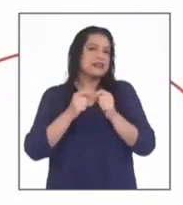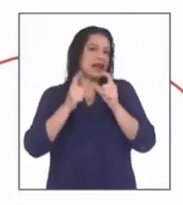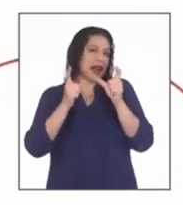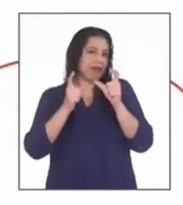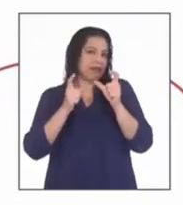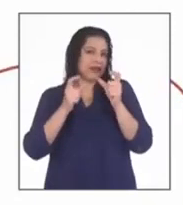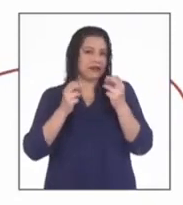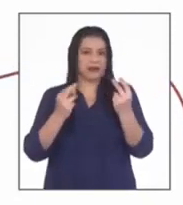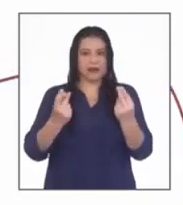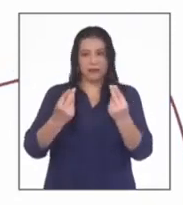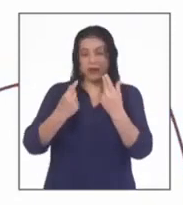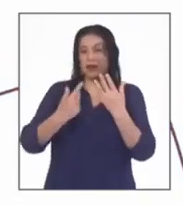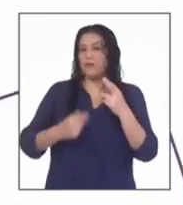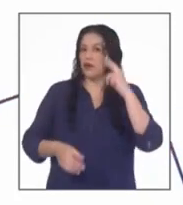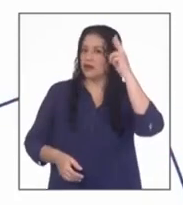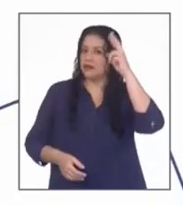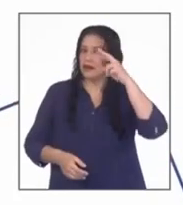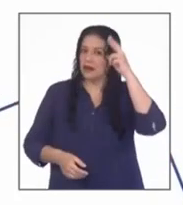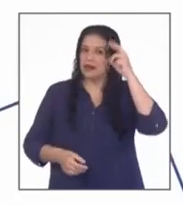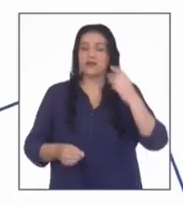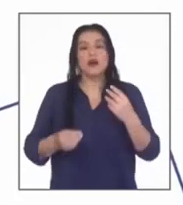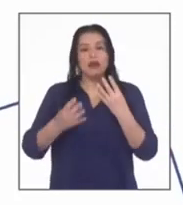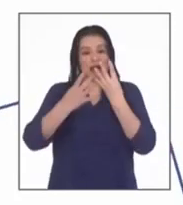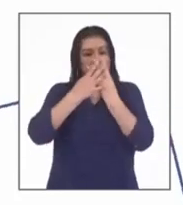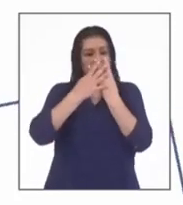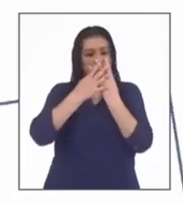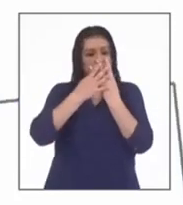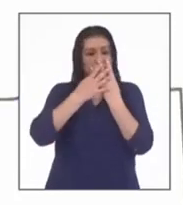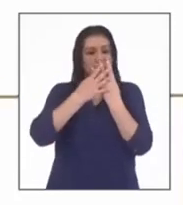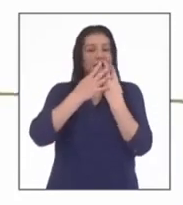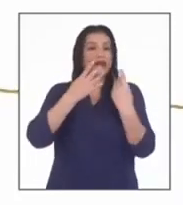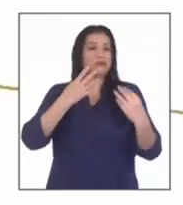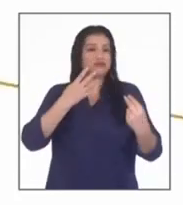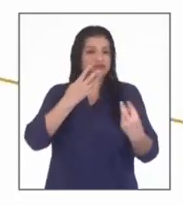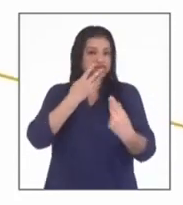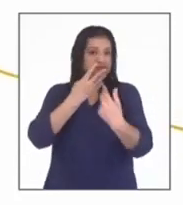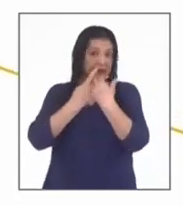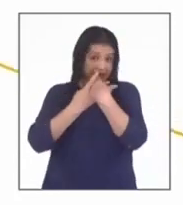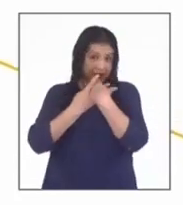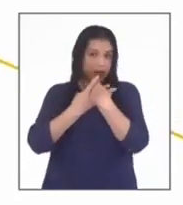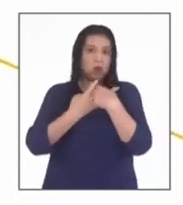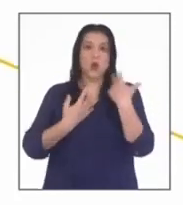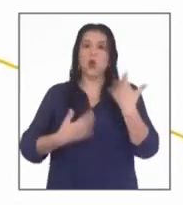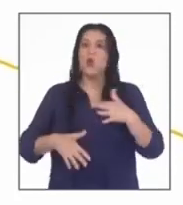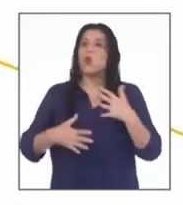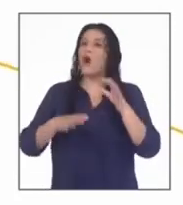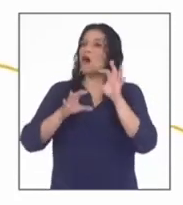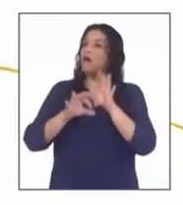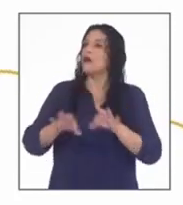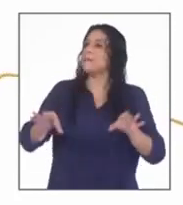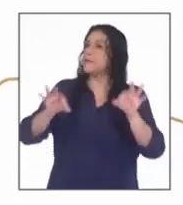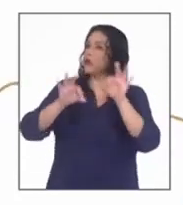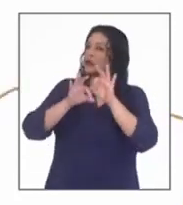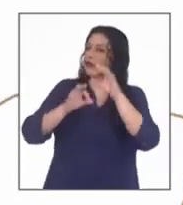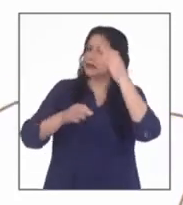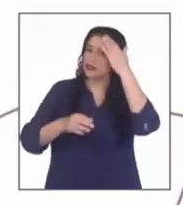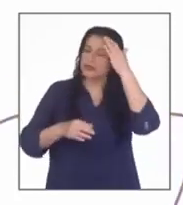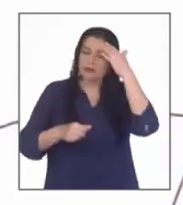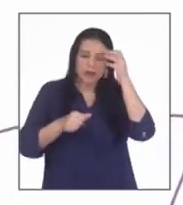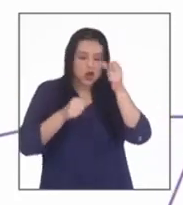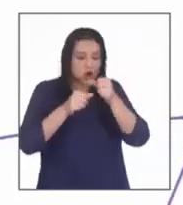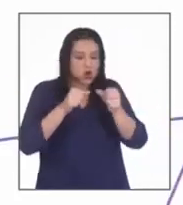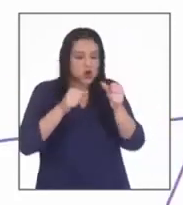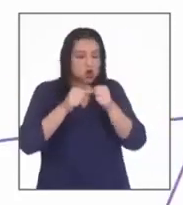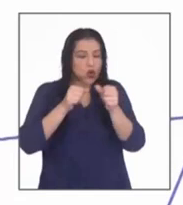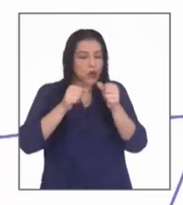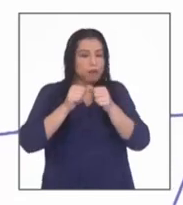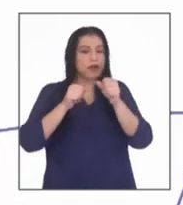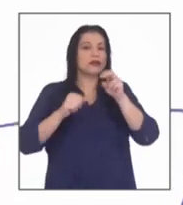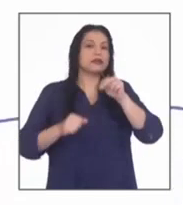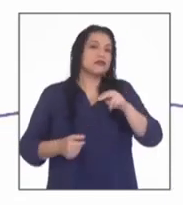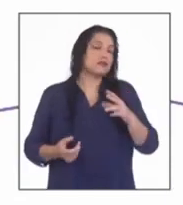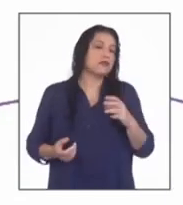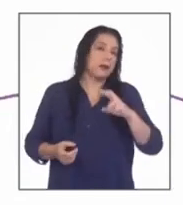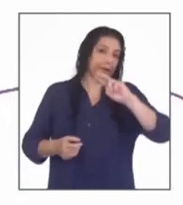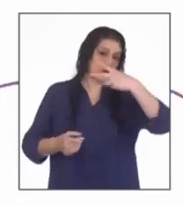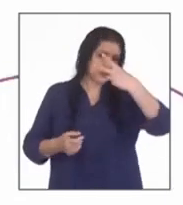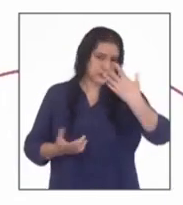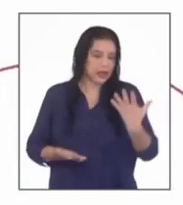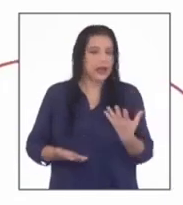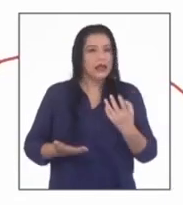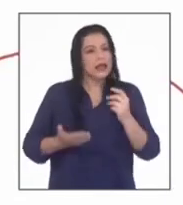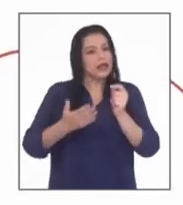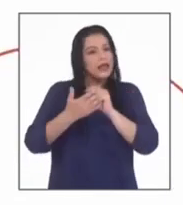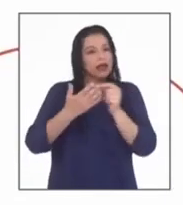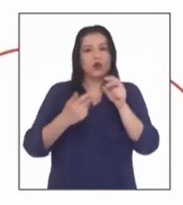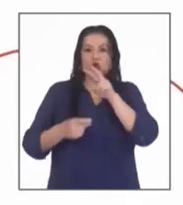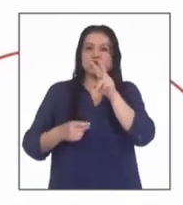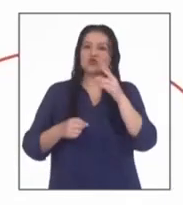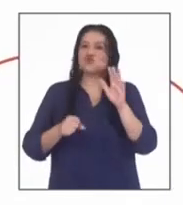que el virus. Por ende, el virus pasará. Fíjense en la importancia de tener escritos los números en notación exponencial. Escritos